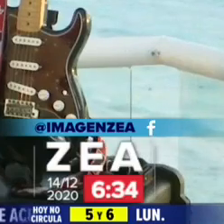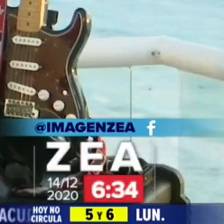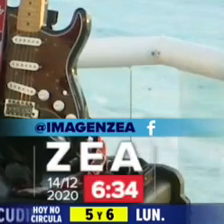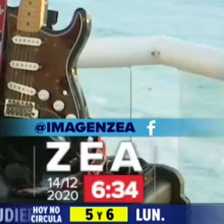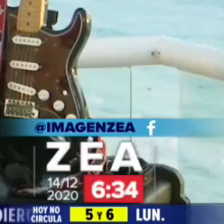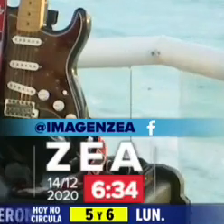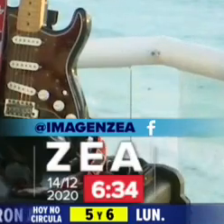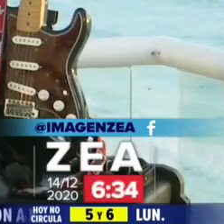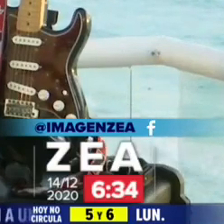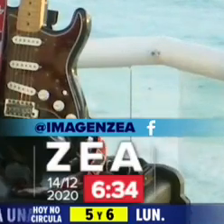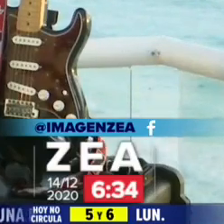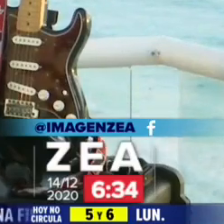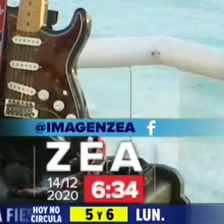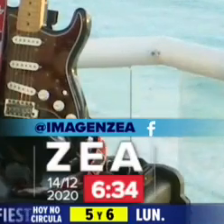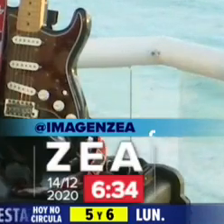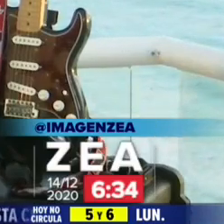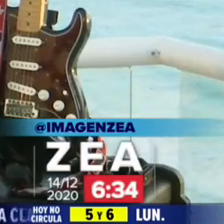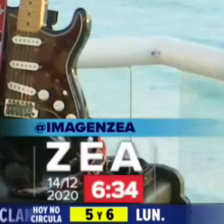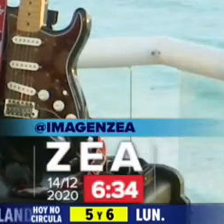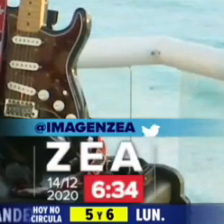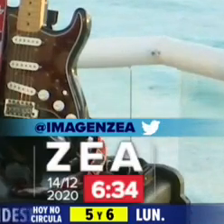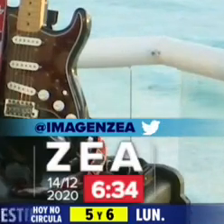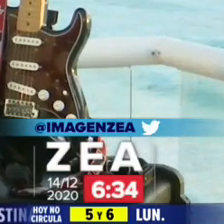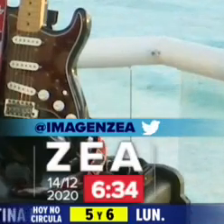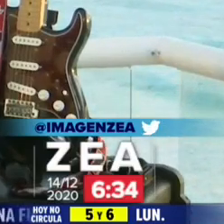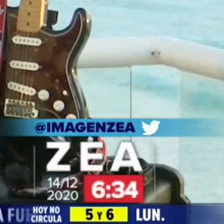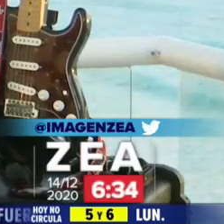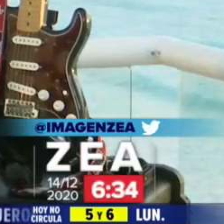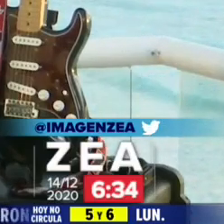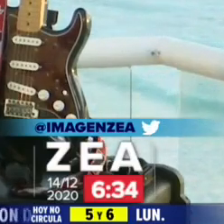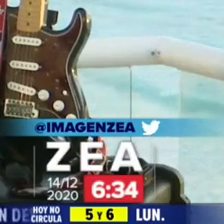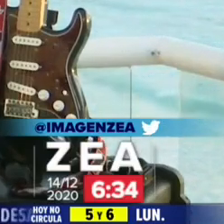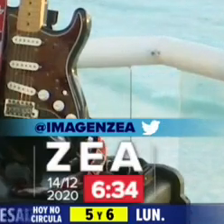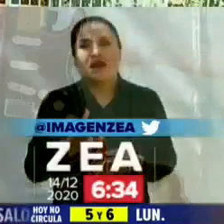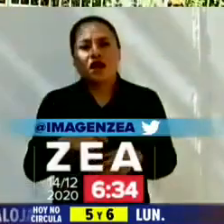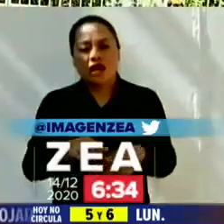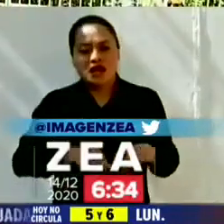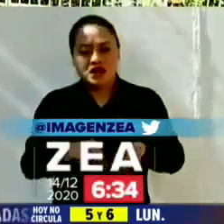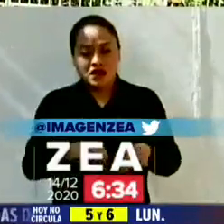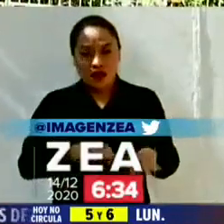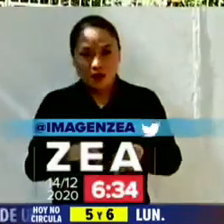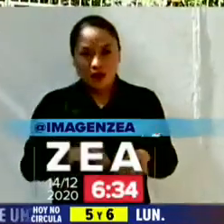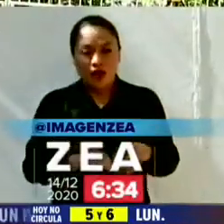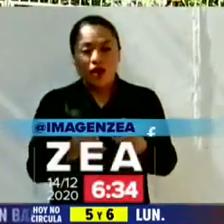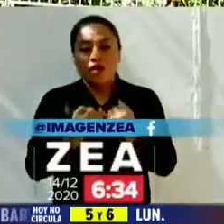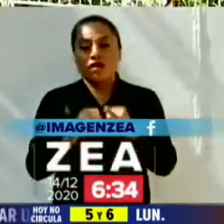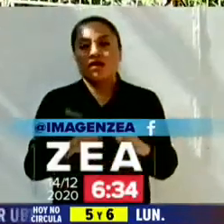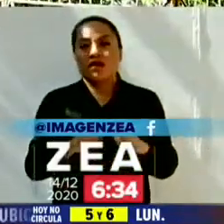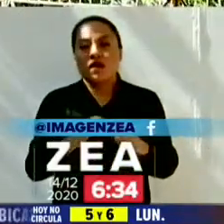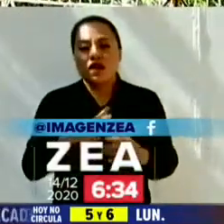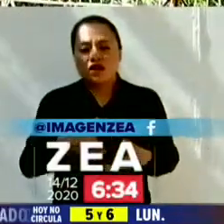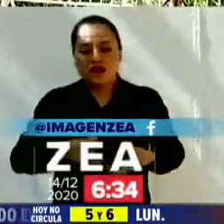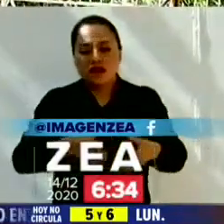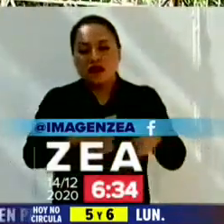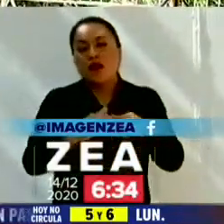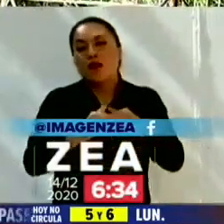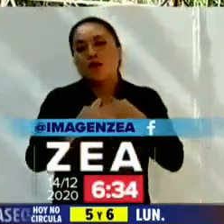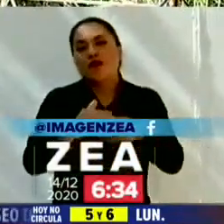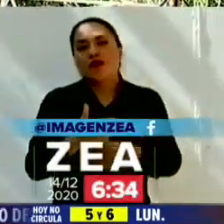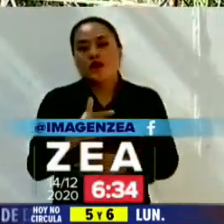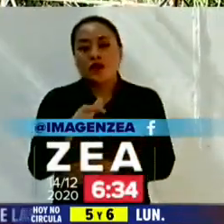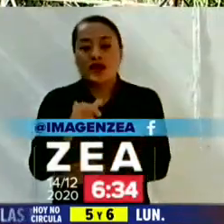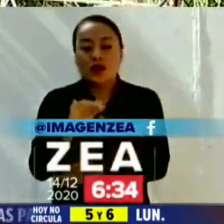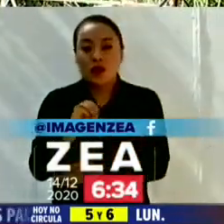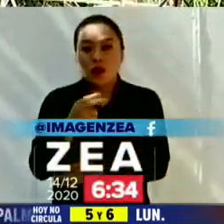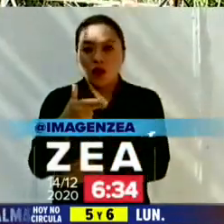Y mire, también durante una gira de trabajo por el estado de Oaxaca, López Obrador anunció que apoyará el cultivo del maguey, pues obviamente también